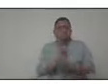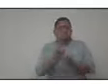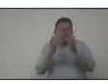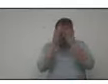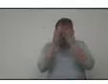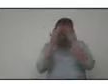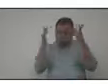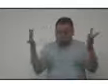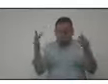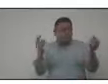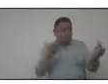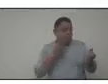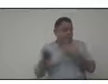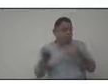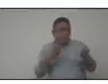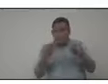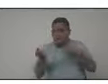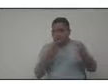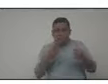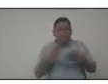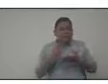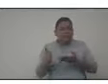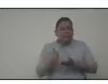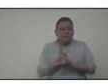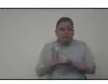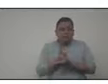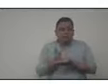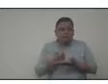los medicamentos entregados